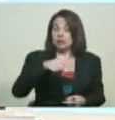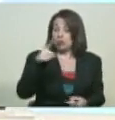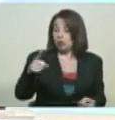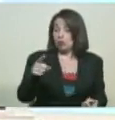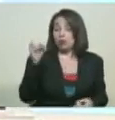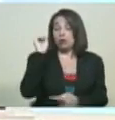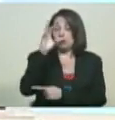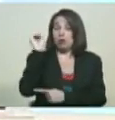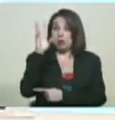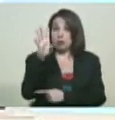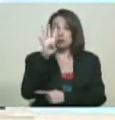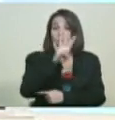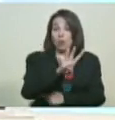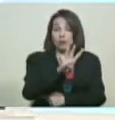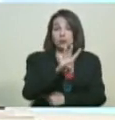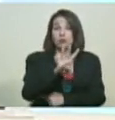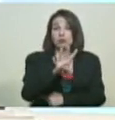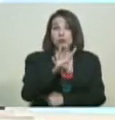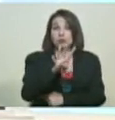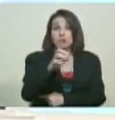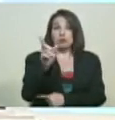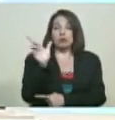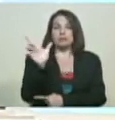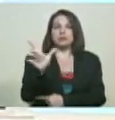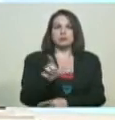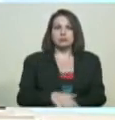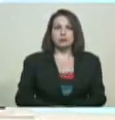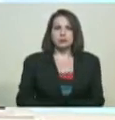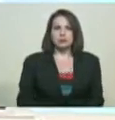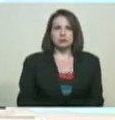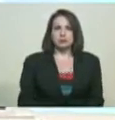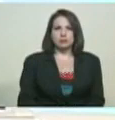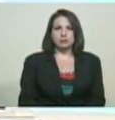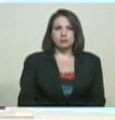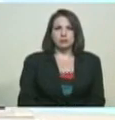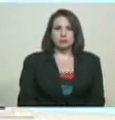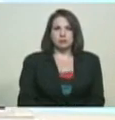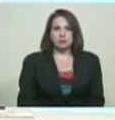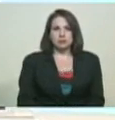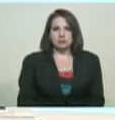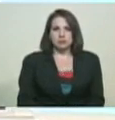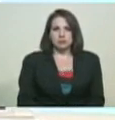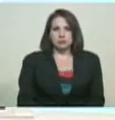del cuarto congreso del partido igualmente